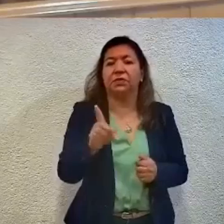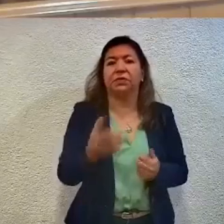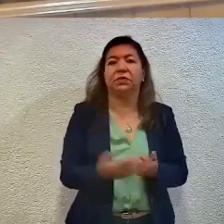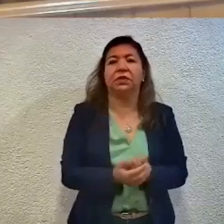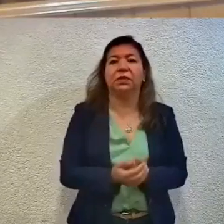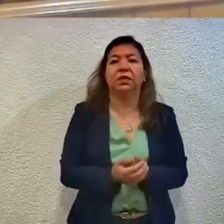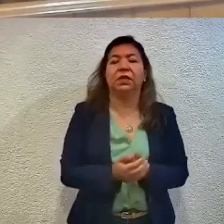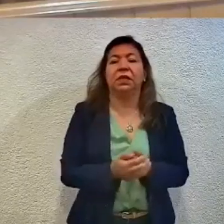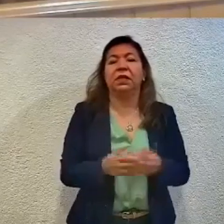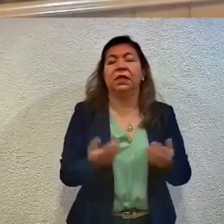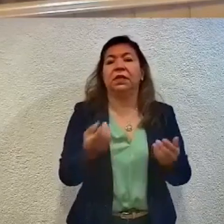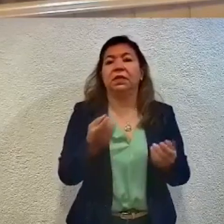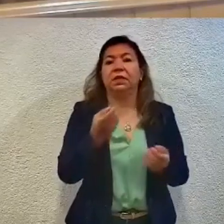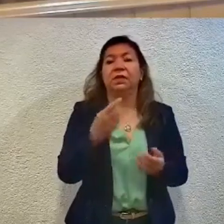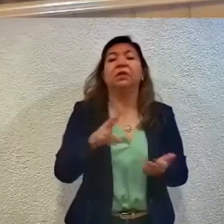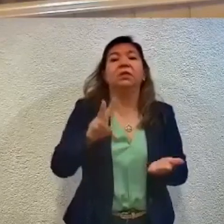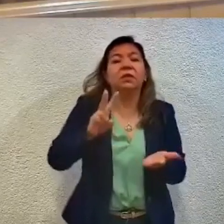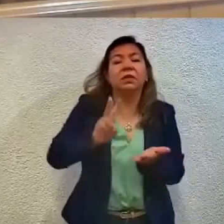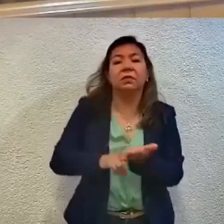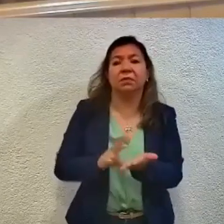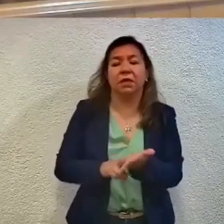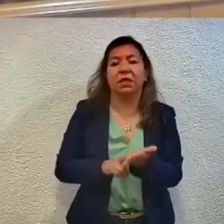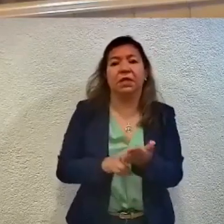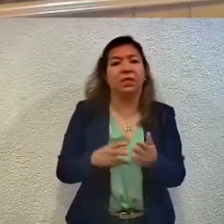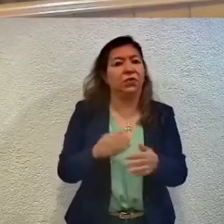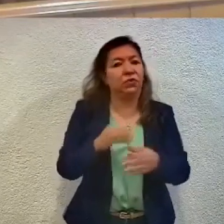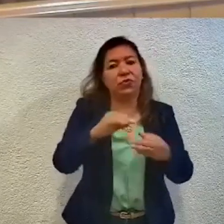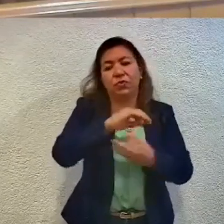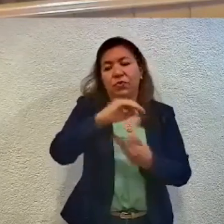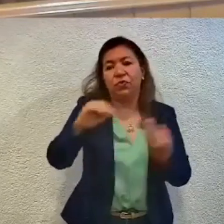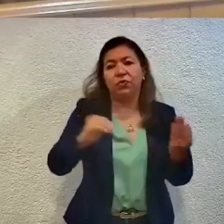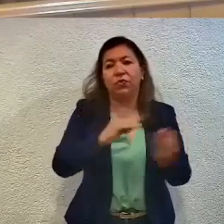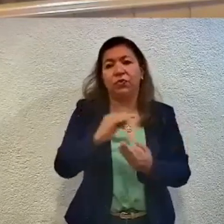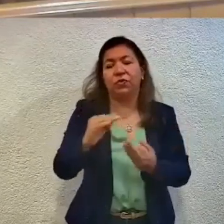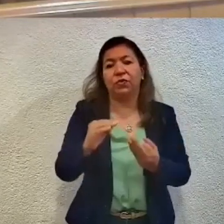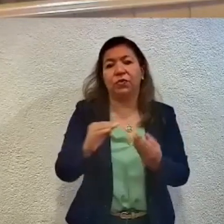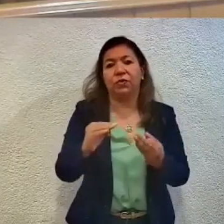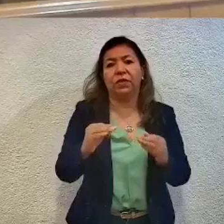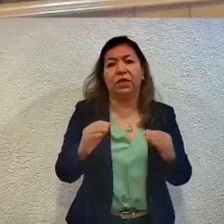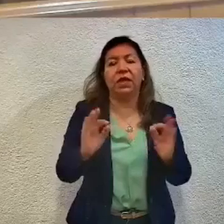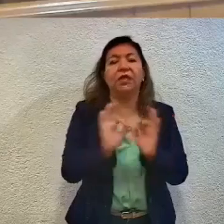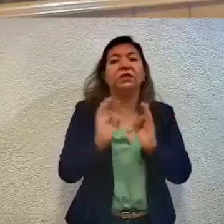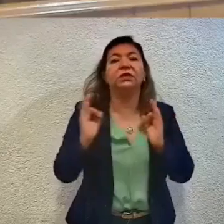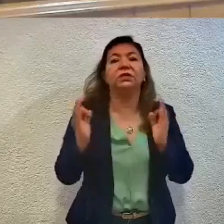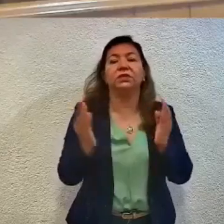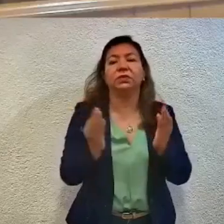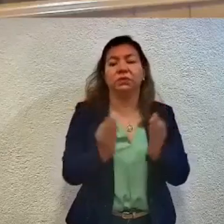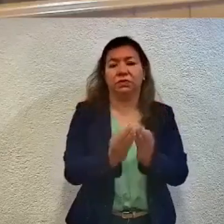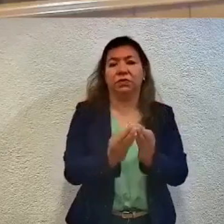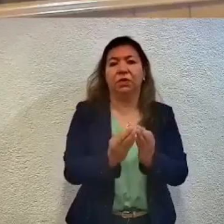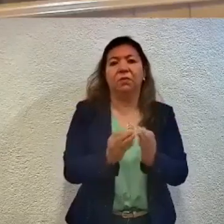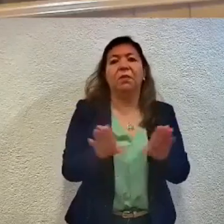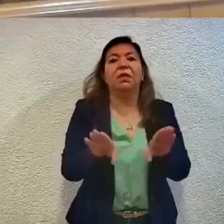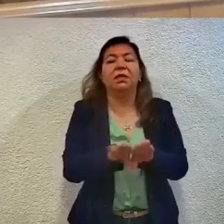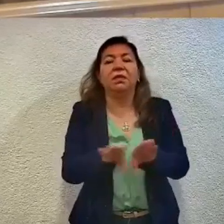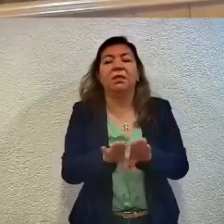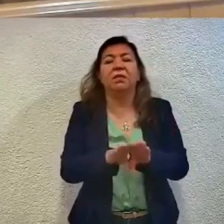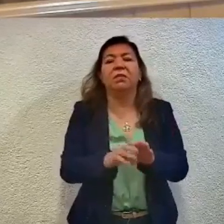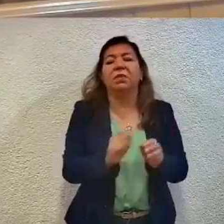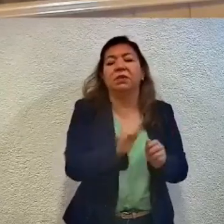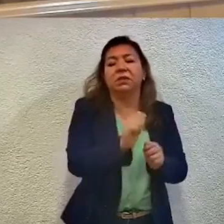Por otro lado, en relación a los motivos de agravios que hicieron valer todas las impugnantes referente a la vulneración del principio